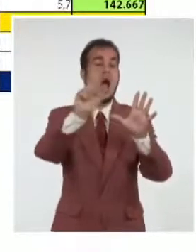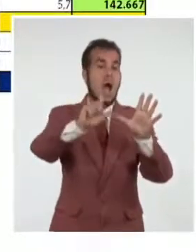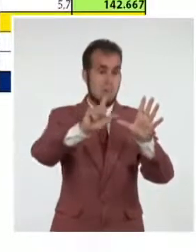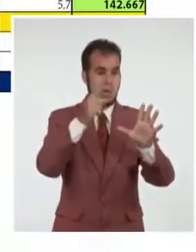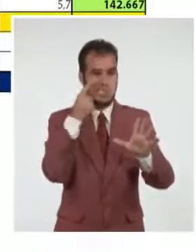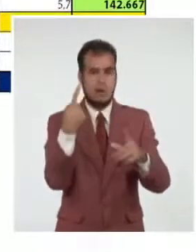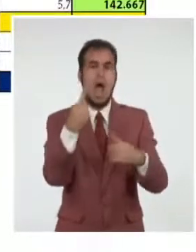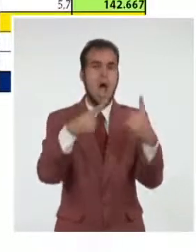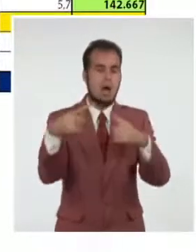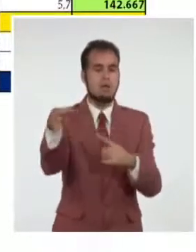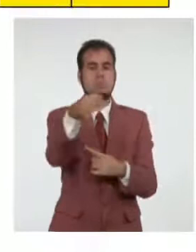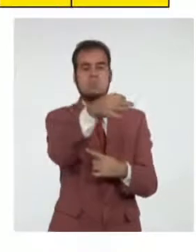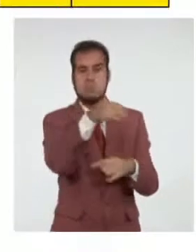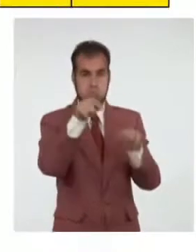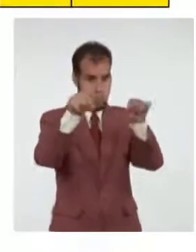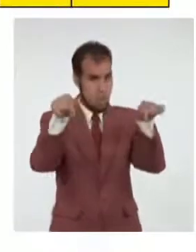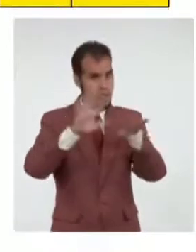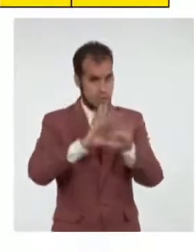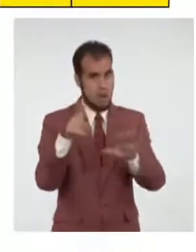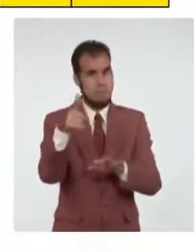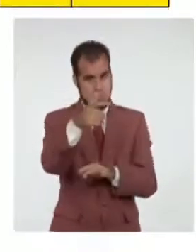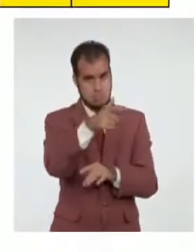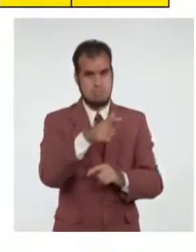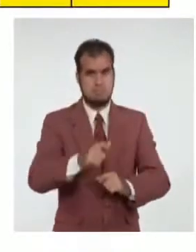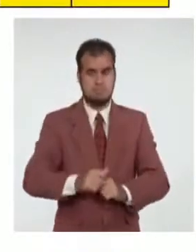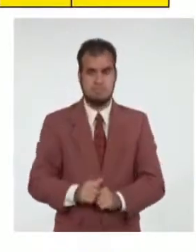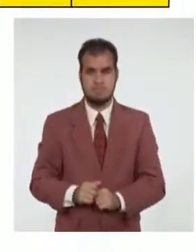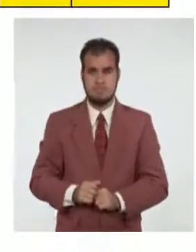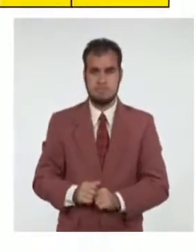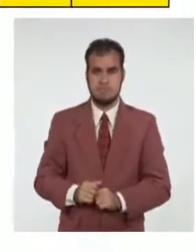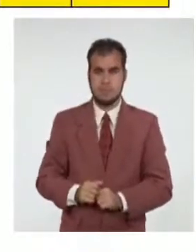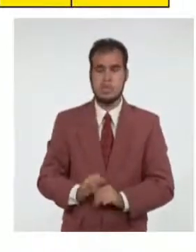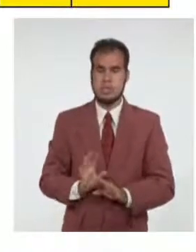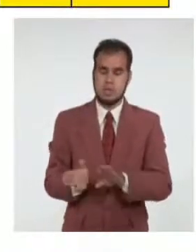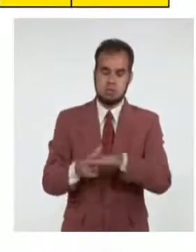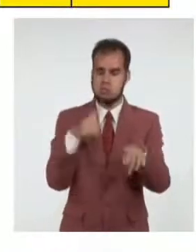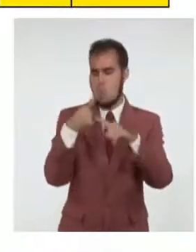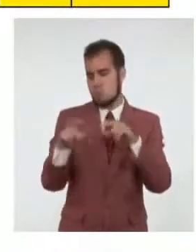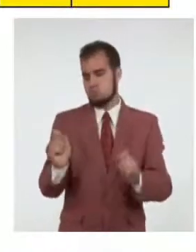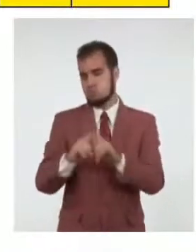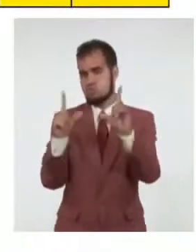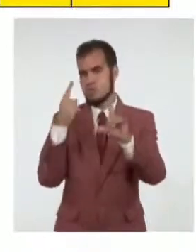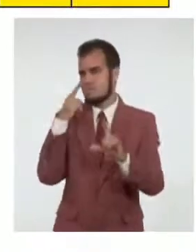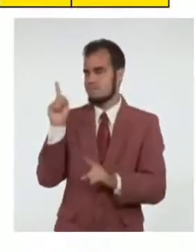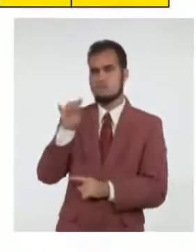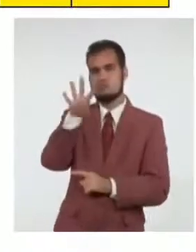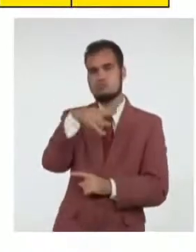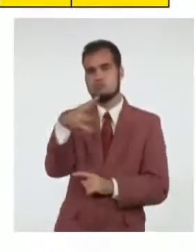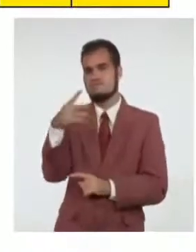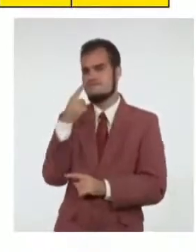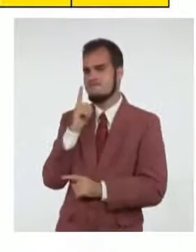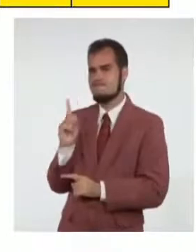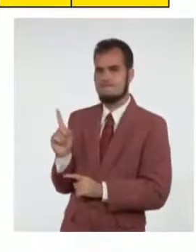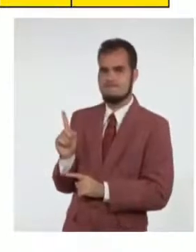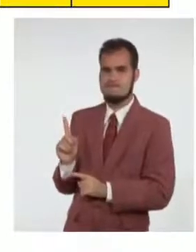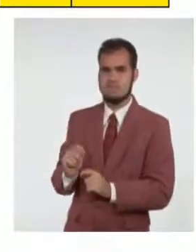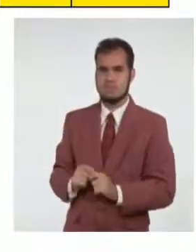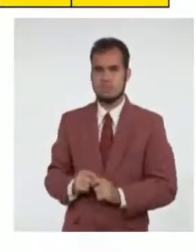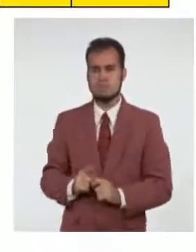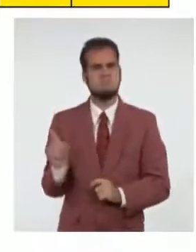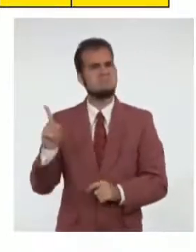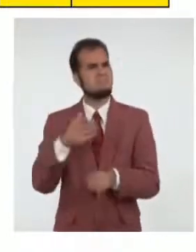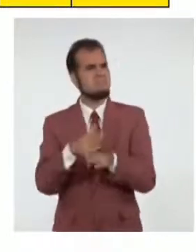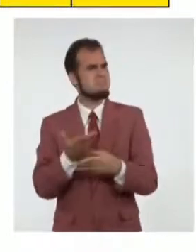es importante. Adelante. Aquí está esta lámina, aquí este es el porciento de personas, tanto